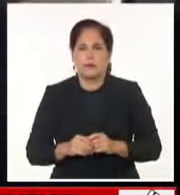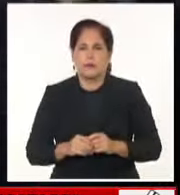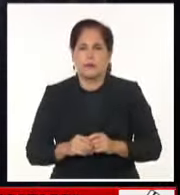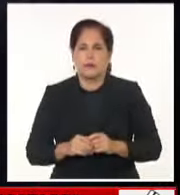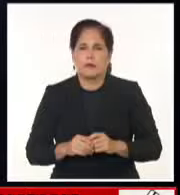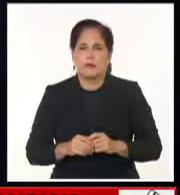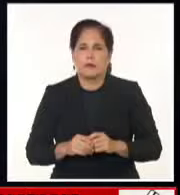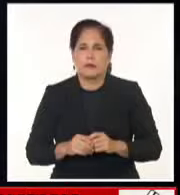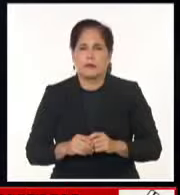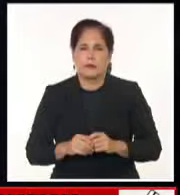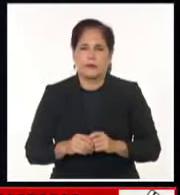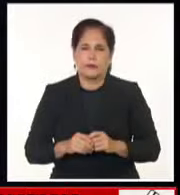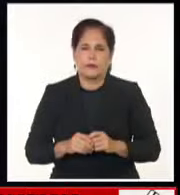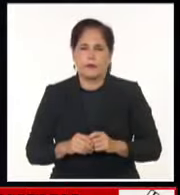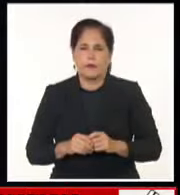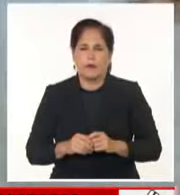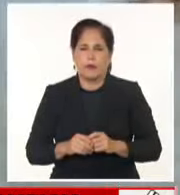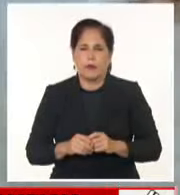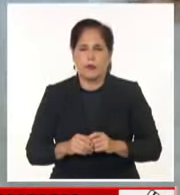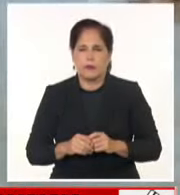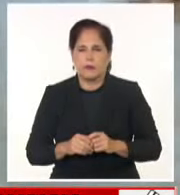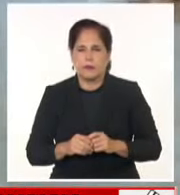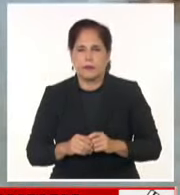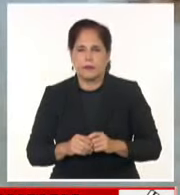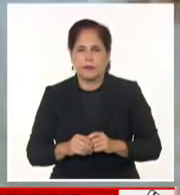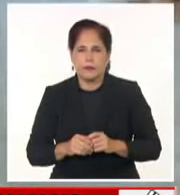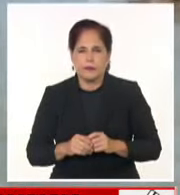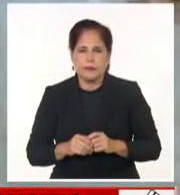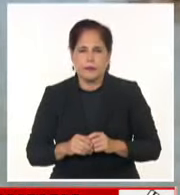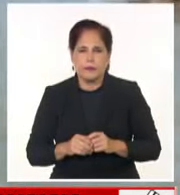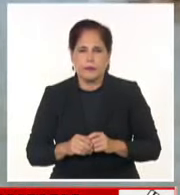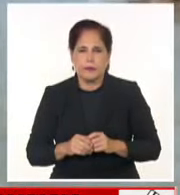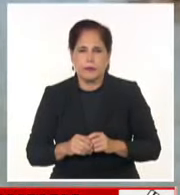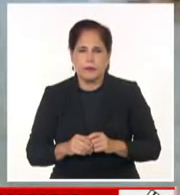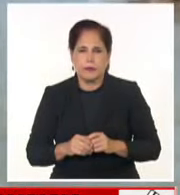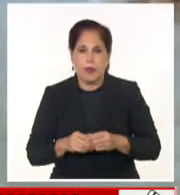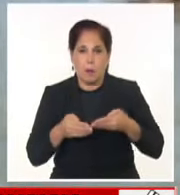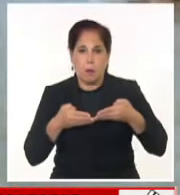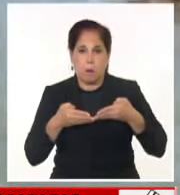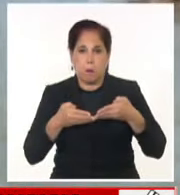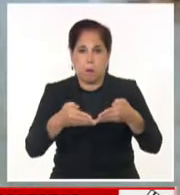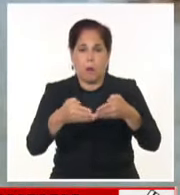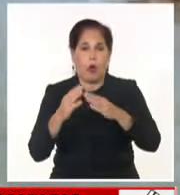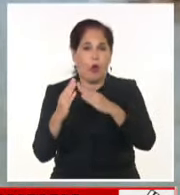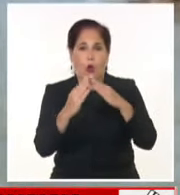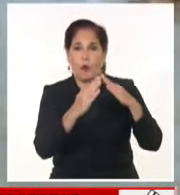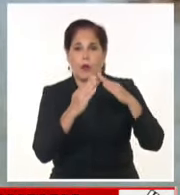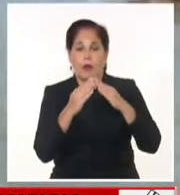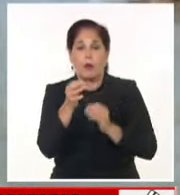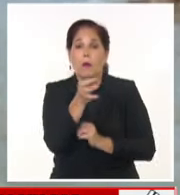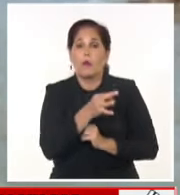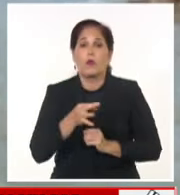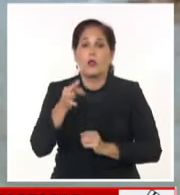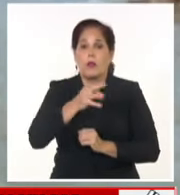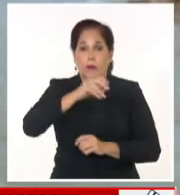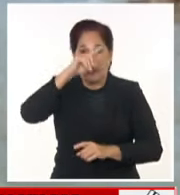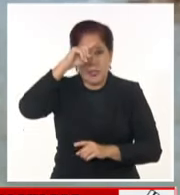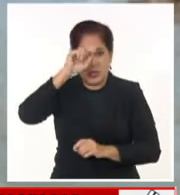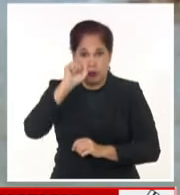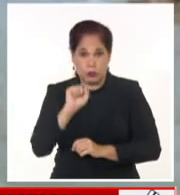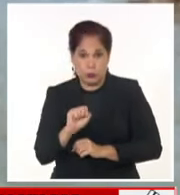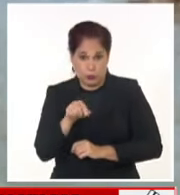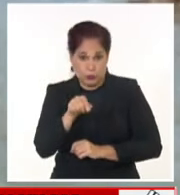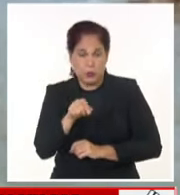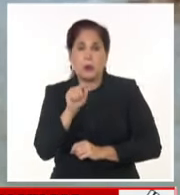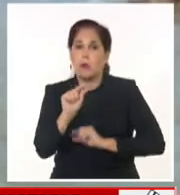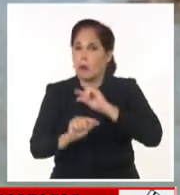Arcia, Canal Cubano de Noticias. Y el organopónico de la comunidad Macambo en el municipio de San Antonio del Sur se